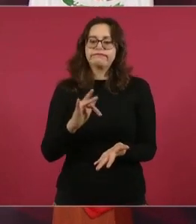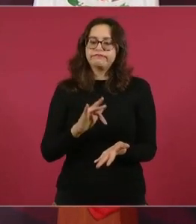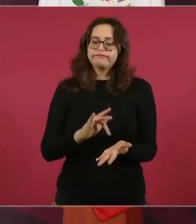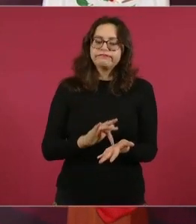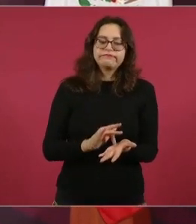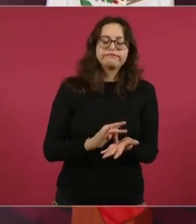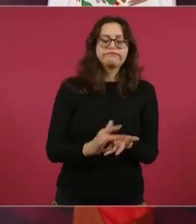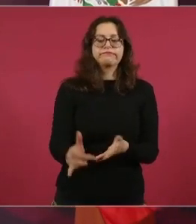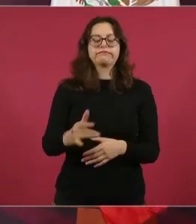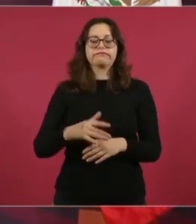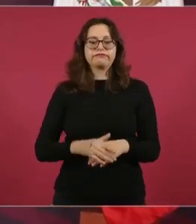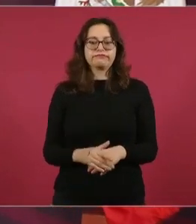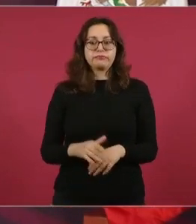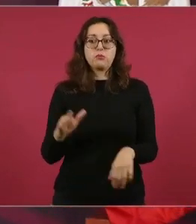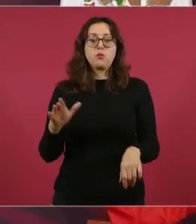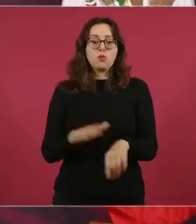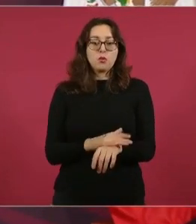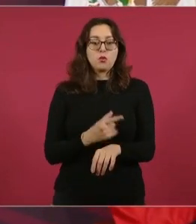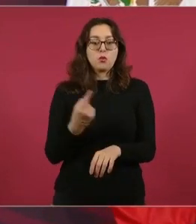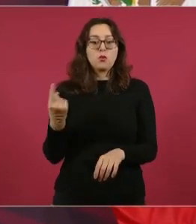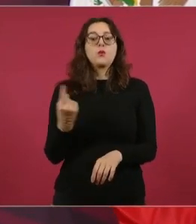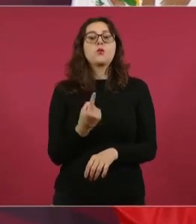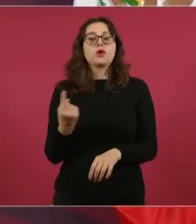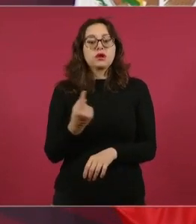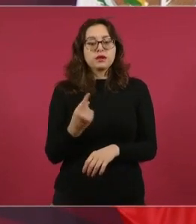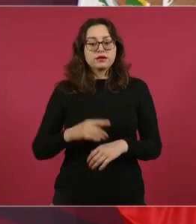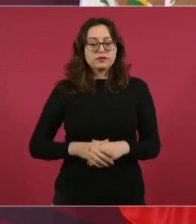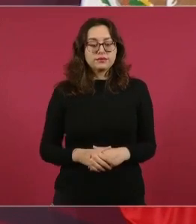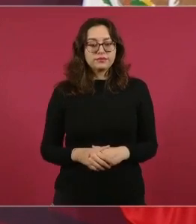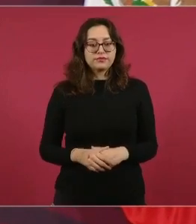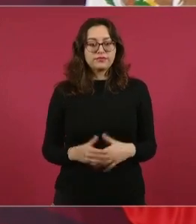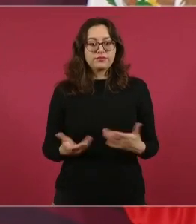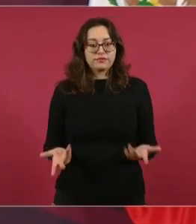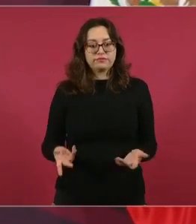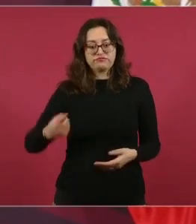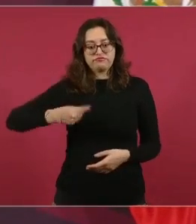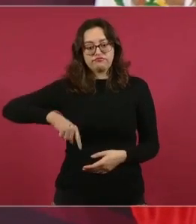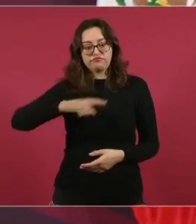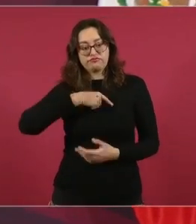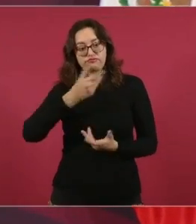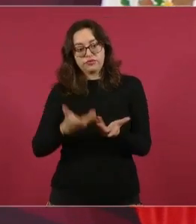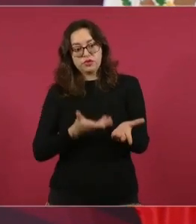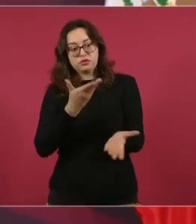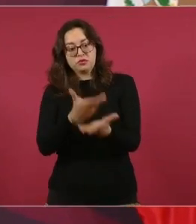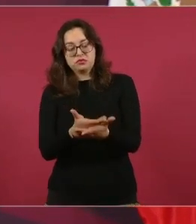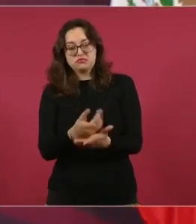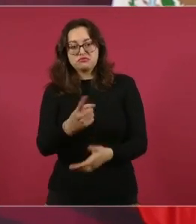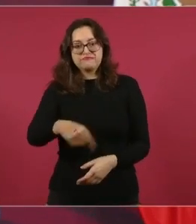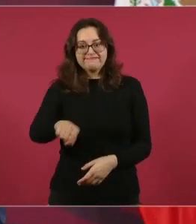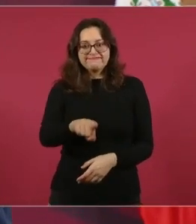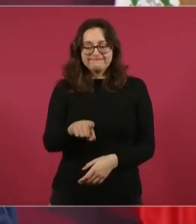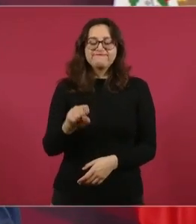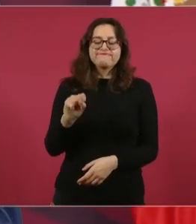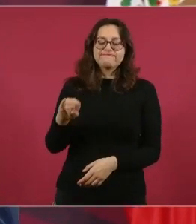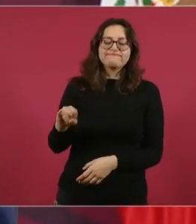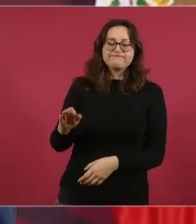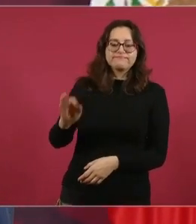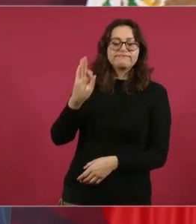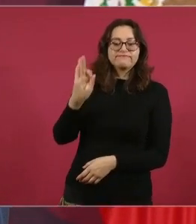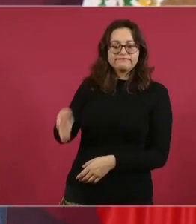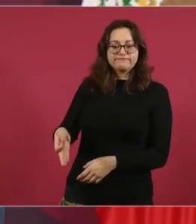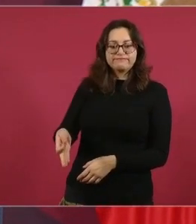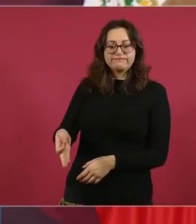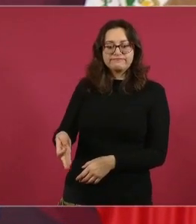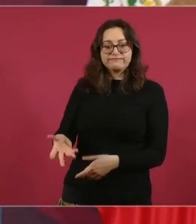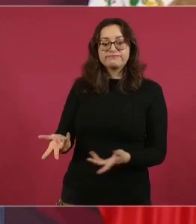ellos aceptan este incremento. Es decir, hubo